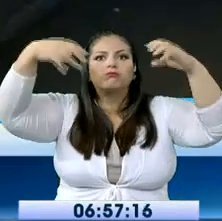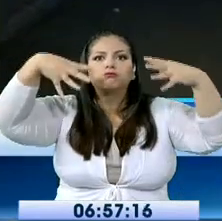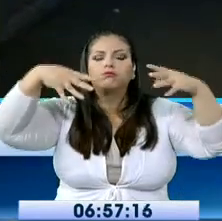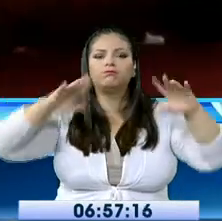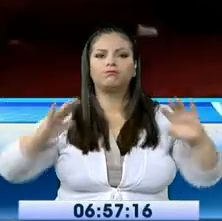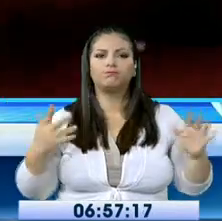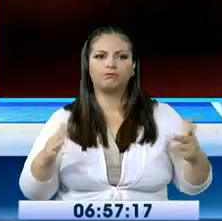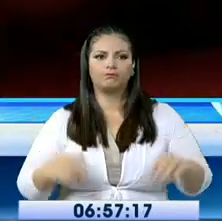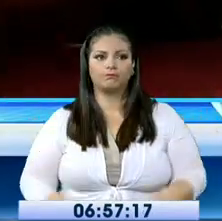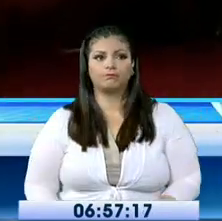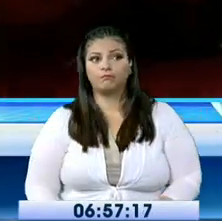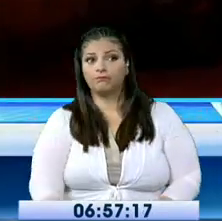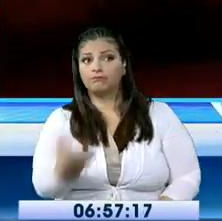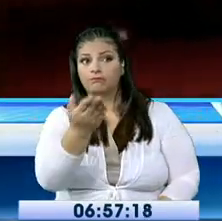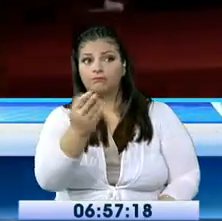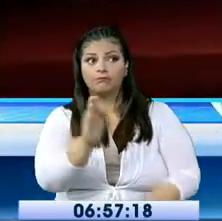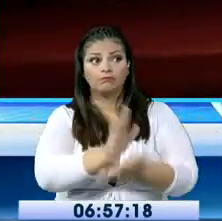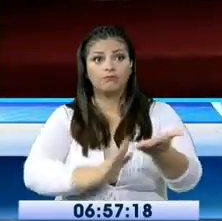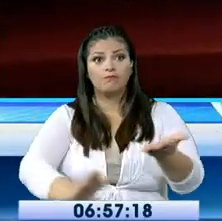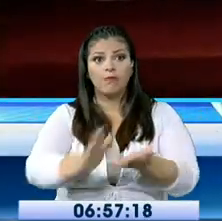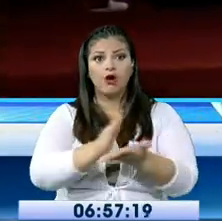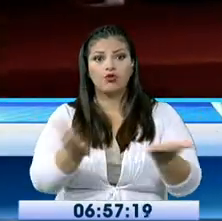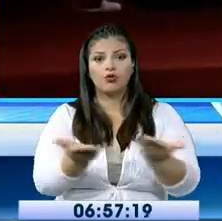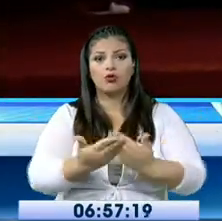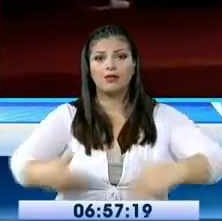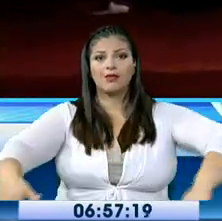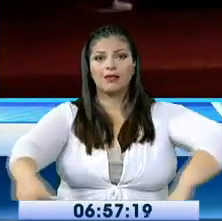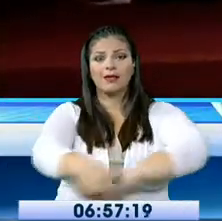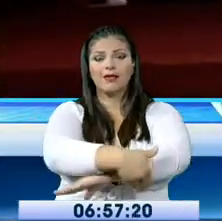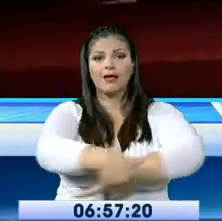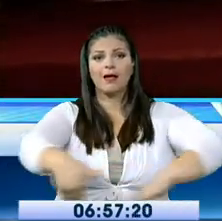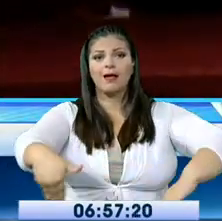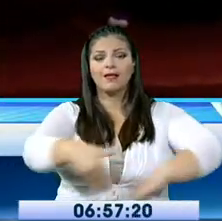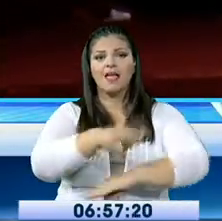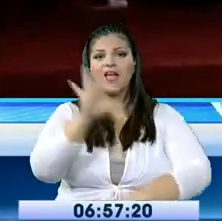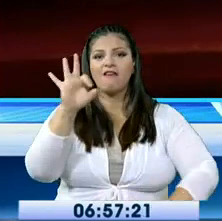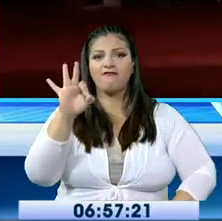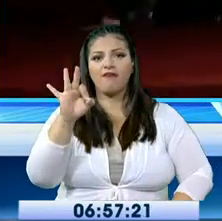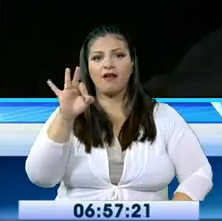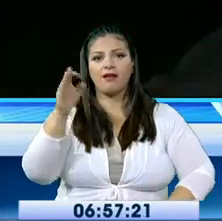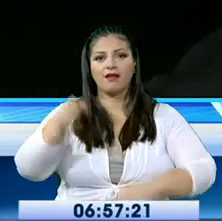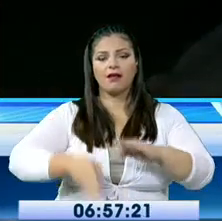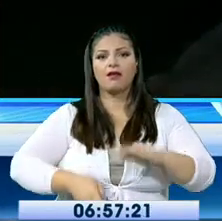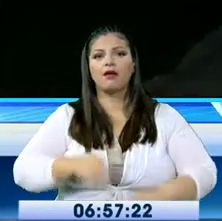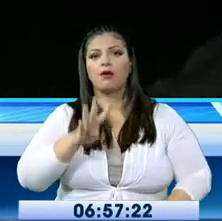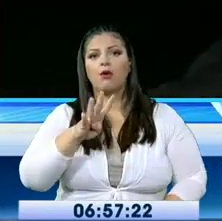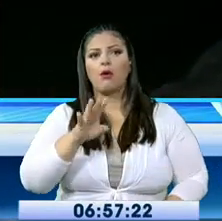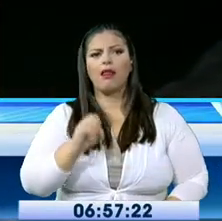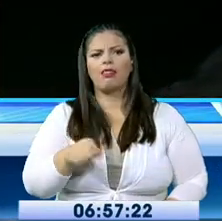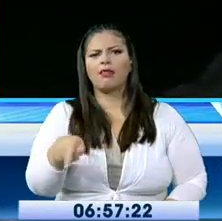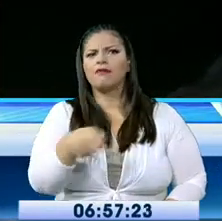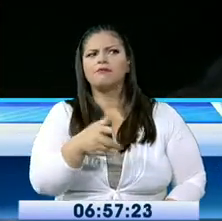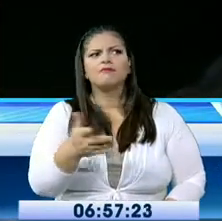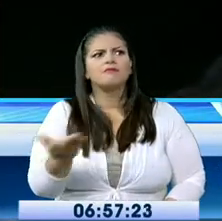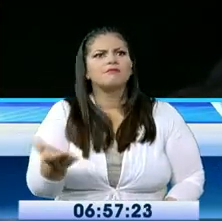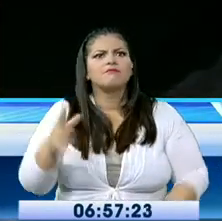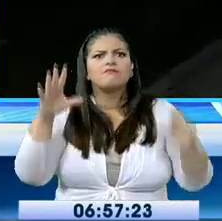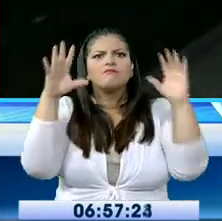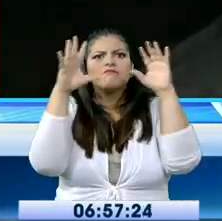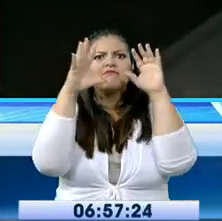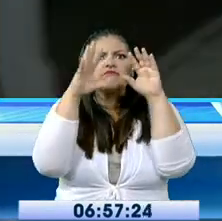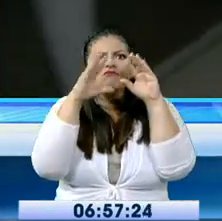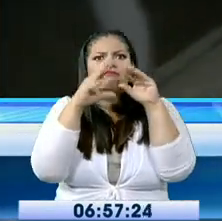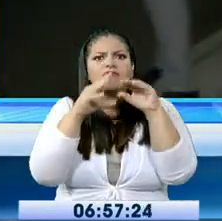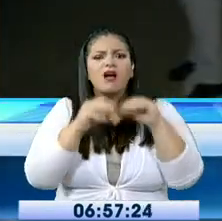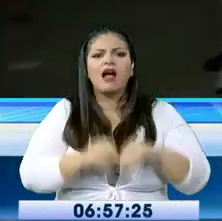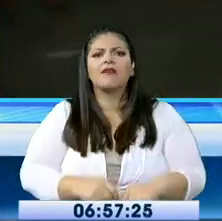Tienen 3 meses en penumbra. Por eso digo, no es justo. Para mí es injusto decir que están descuidadas las ciudades. Está en serio y tan